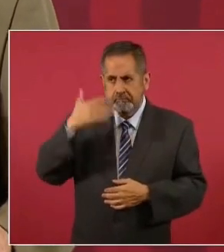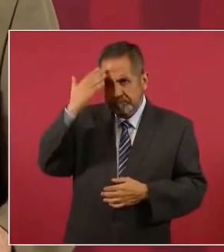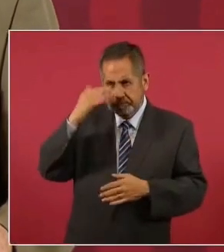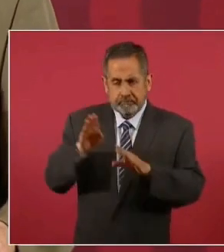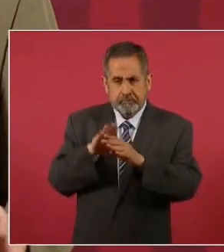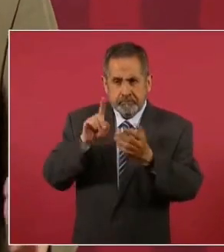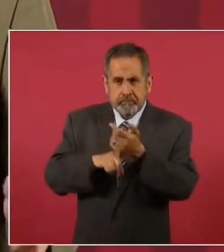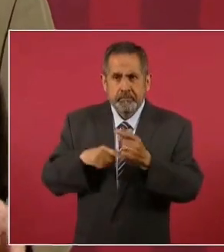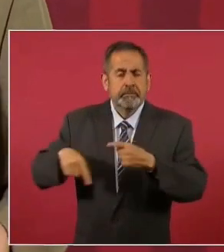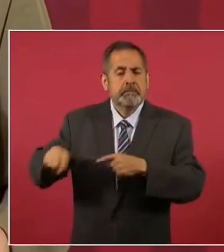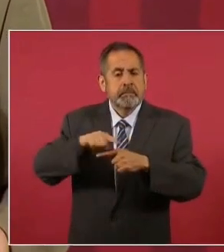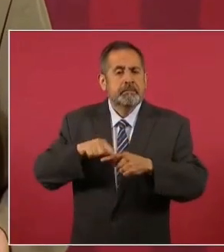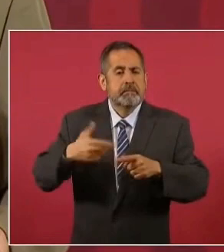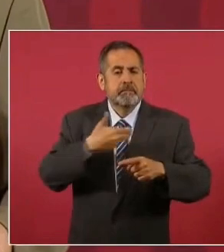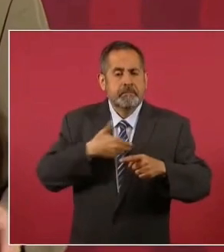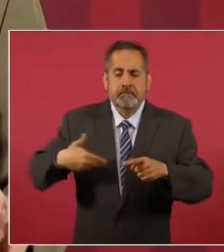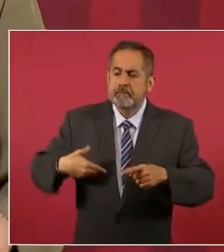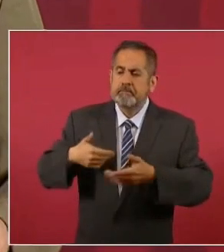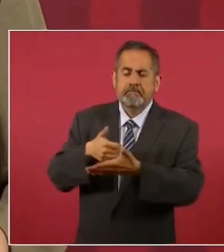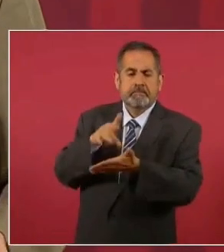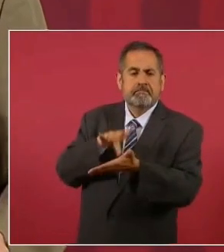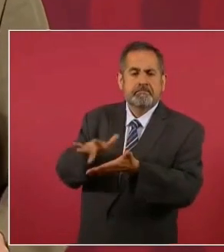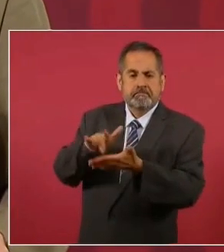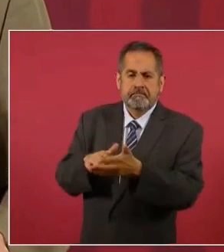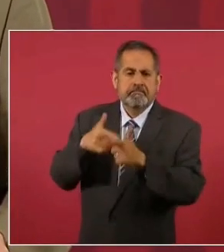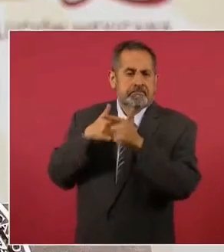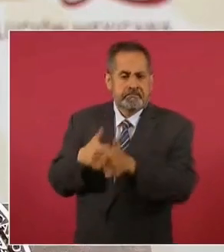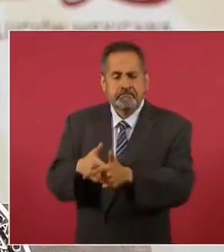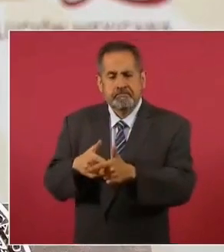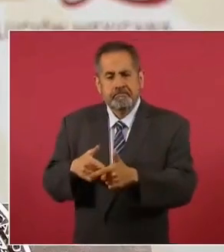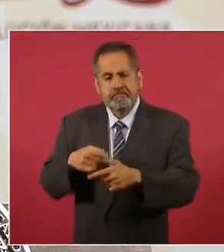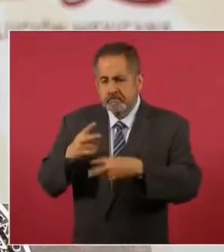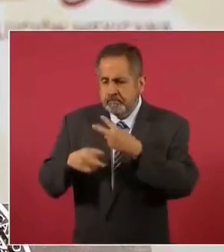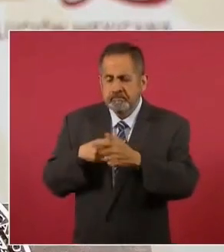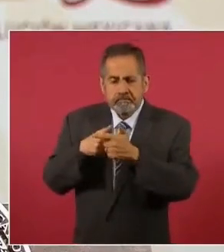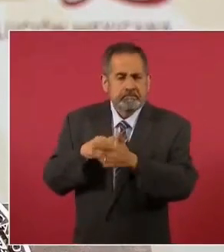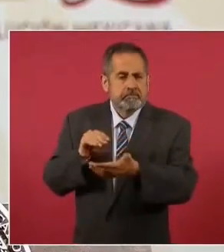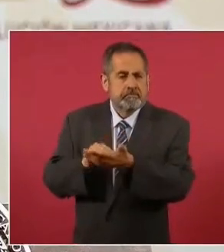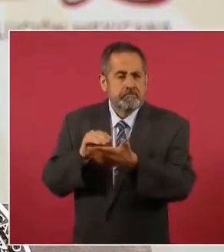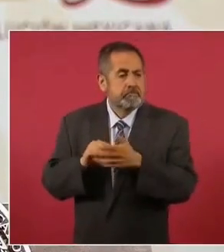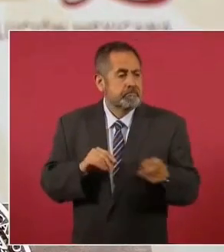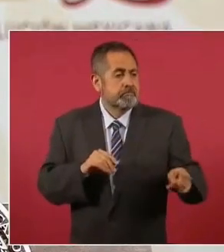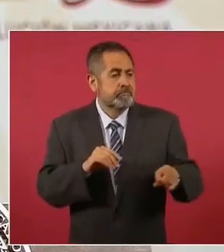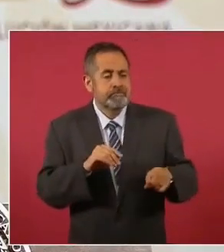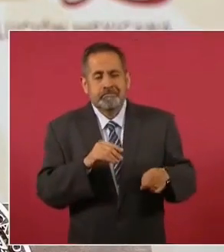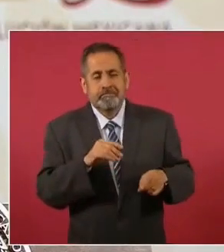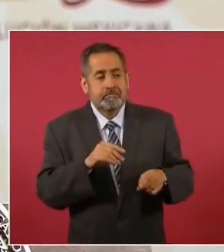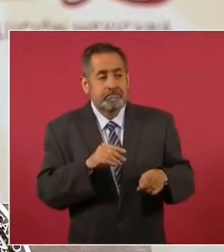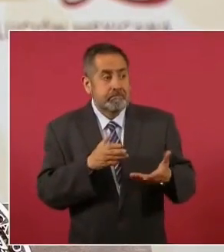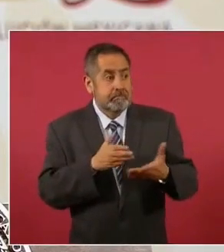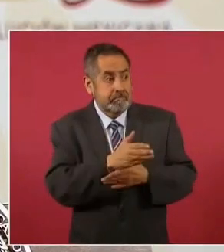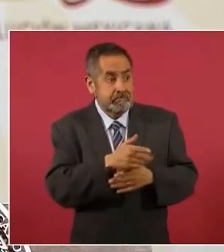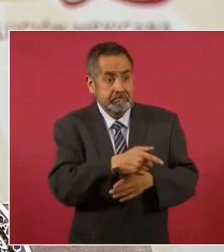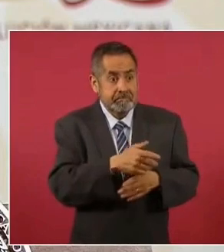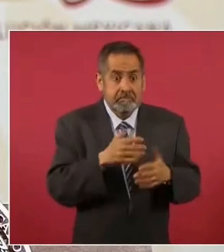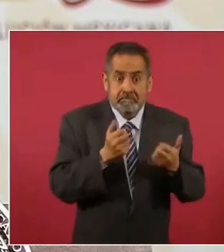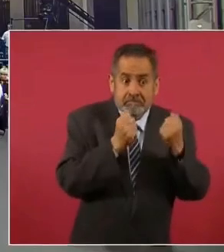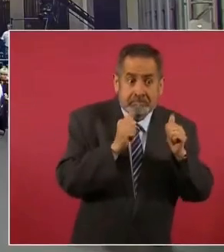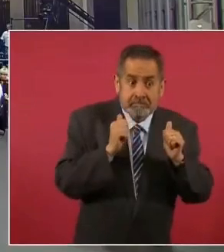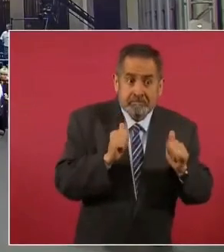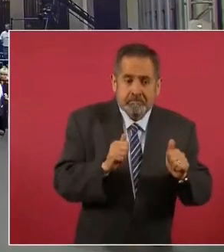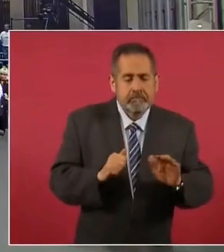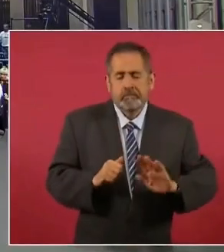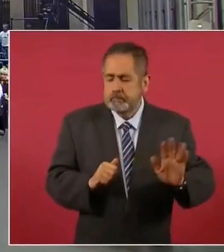también desde Presidencia esto se apoyará y se seguirá apoyando para impedir que estos amparos tengan